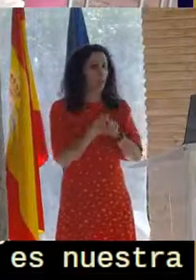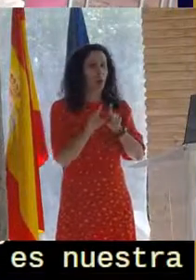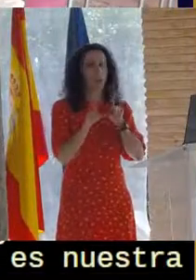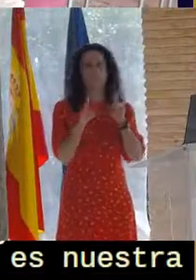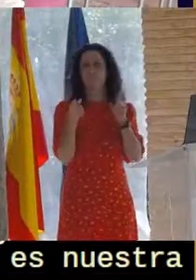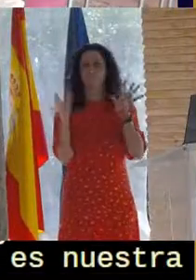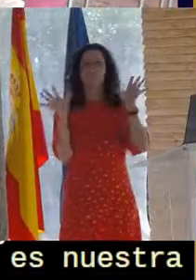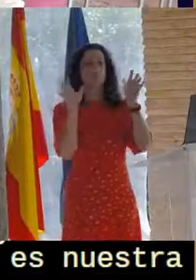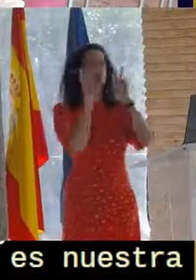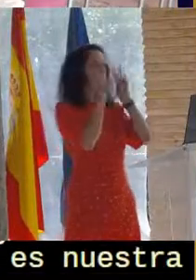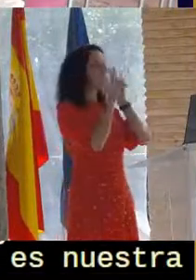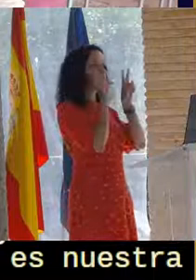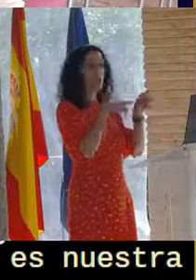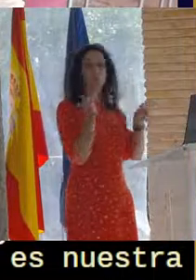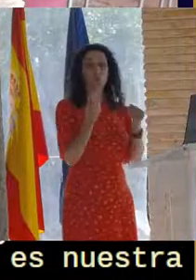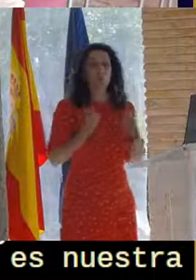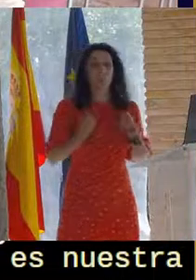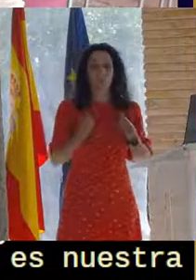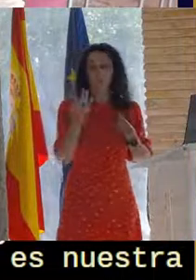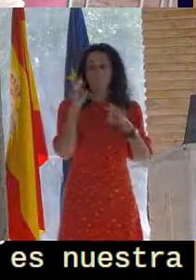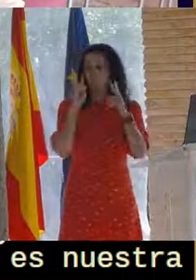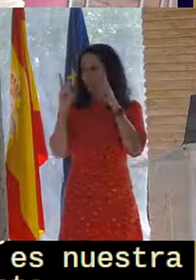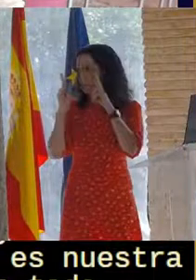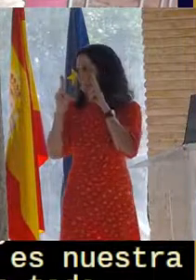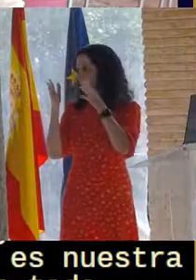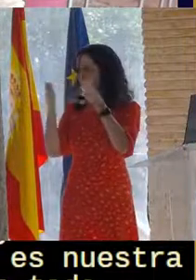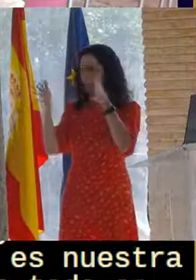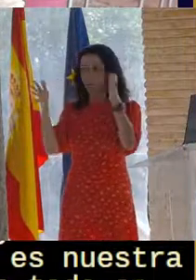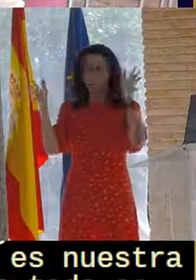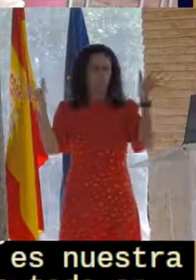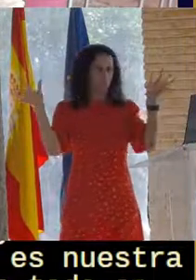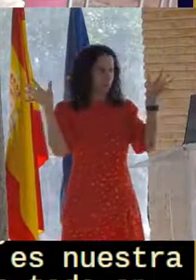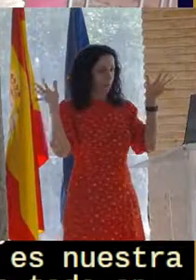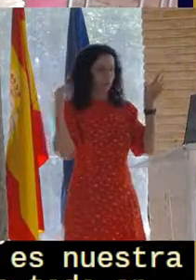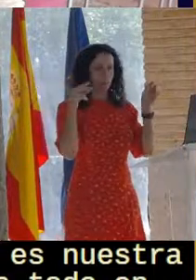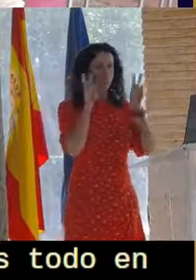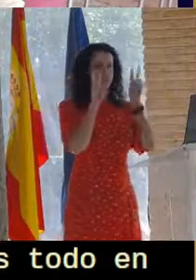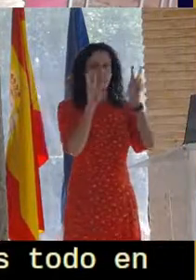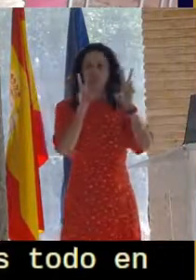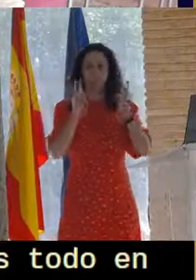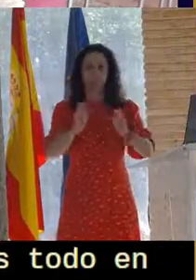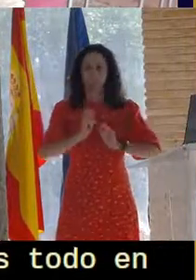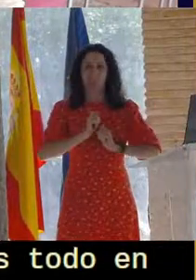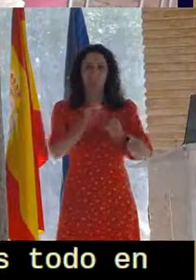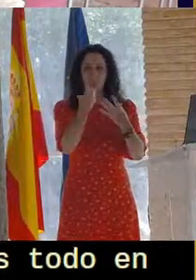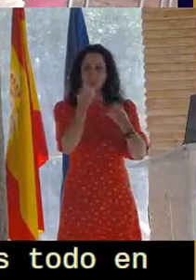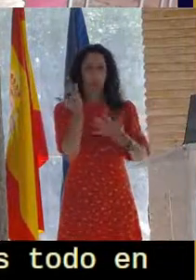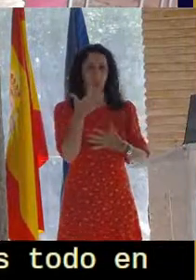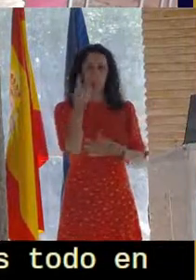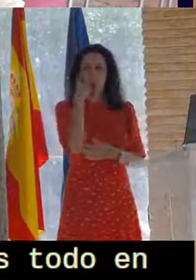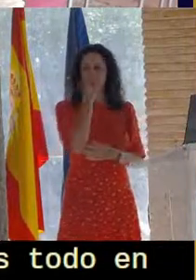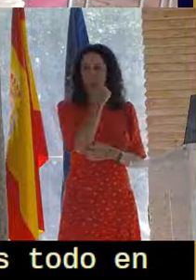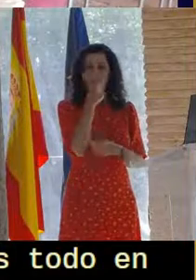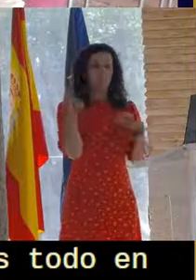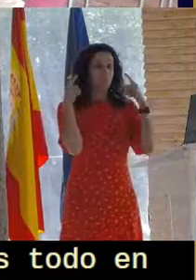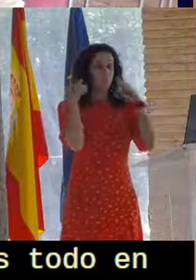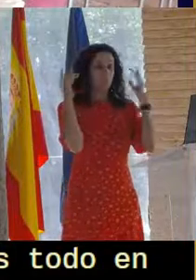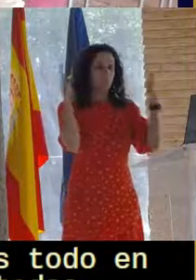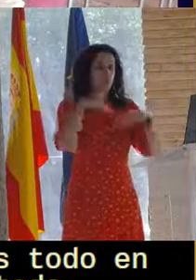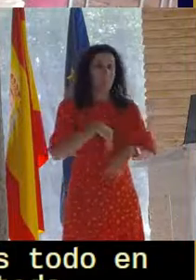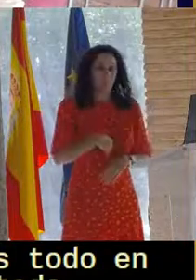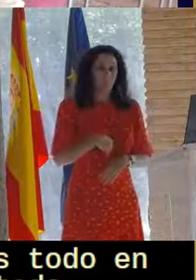aprenden de forma natural o sea es todo en en en el mundo que vivimos es todo visual entonces todo